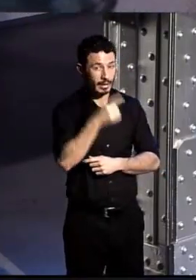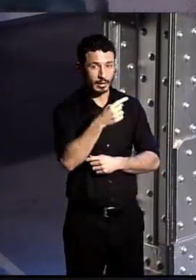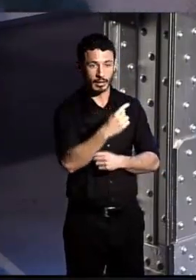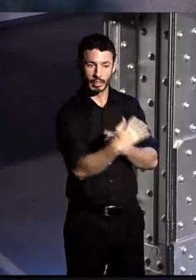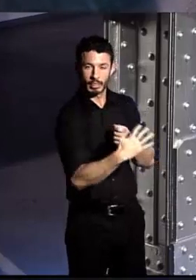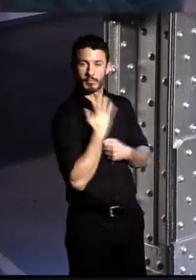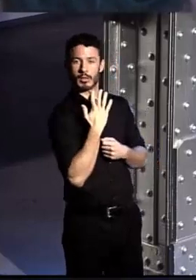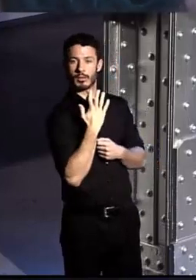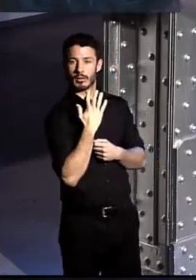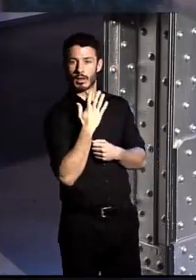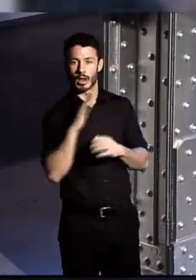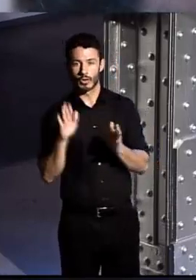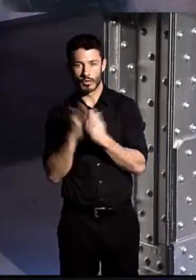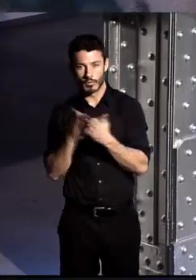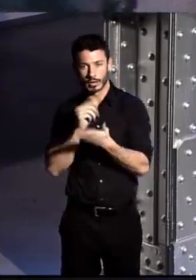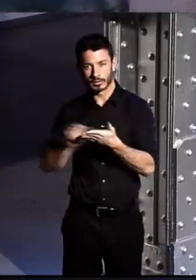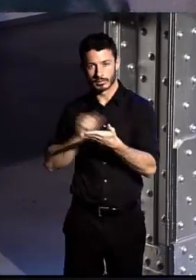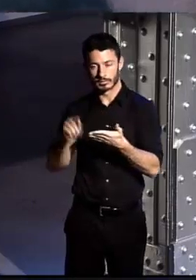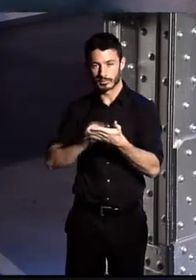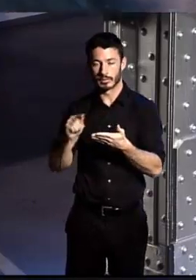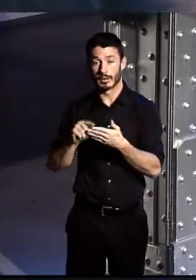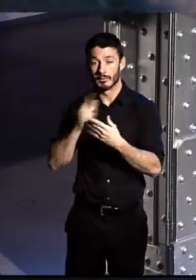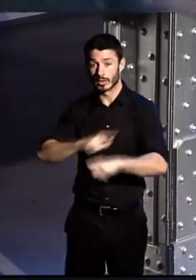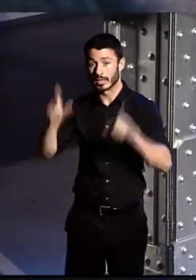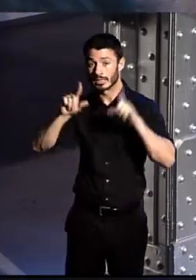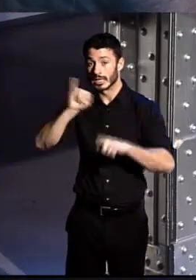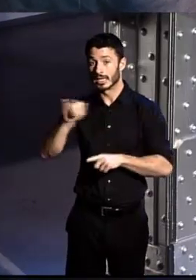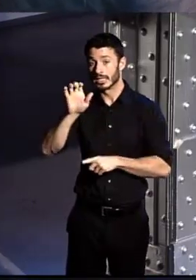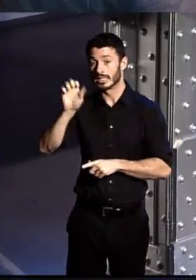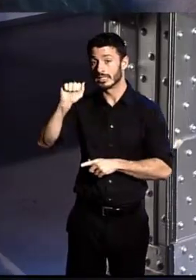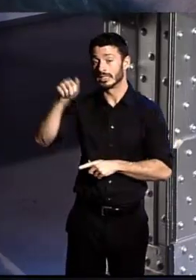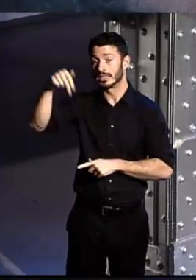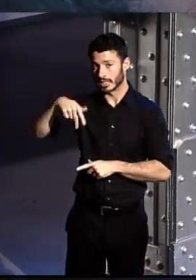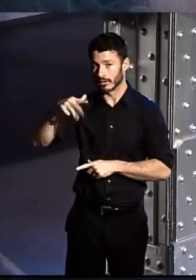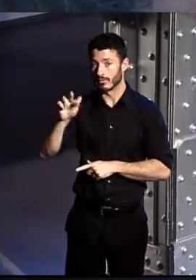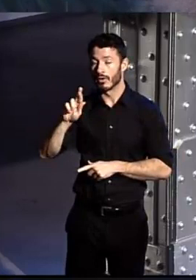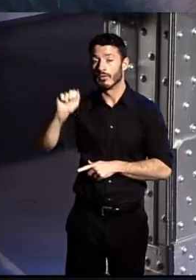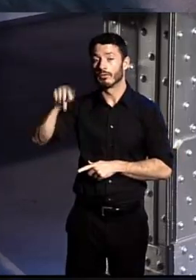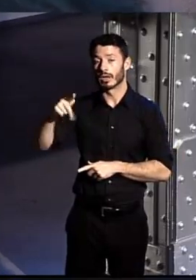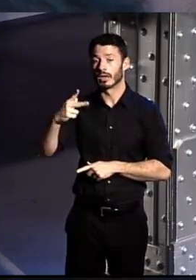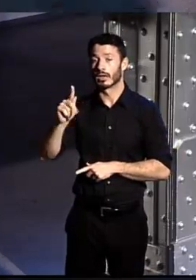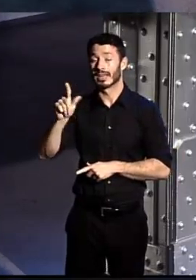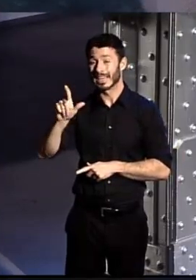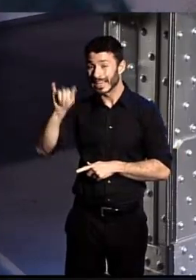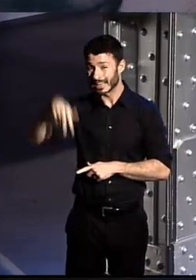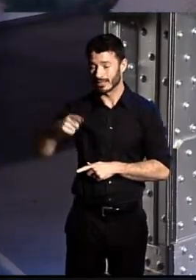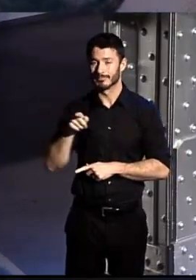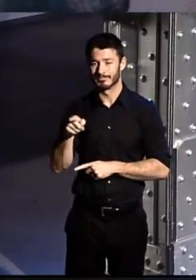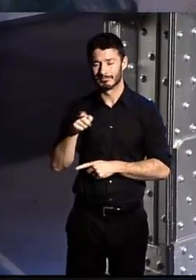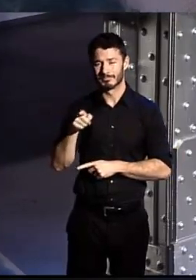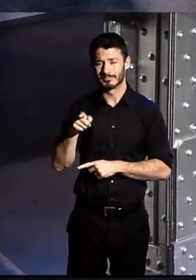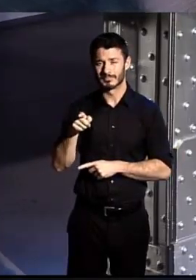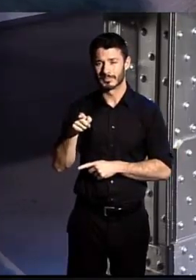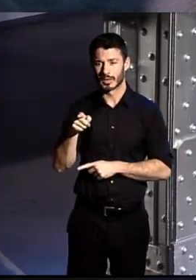Mr. Brannigan, el personaje es Jane Franklin. Esta mujer, su marido, había hecho